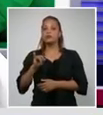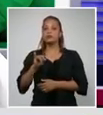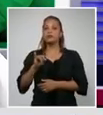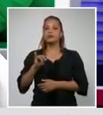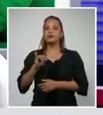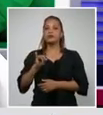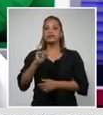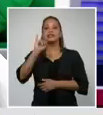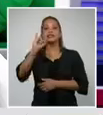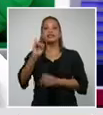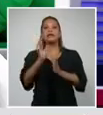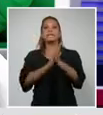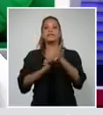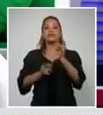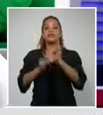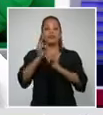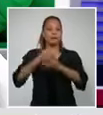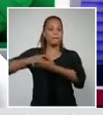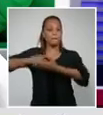meses,